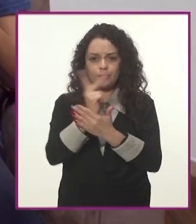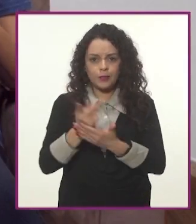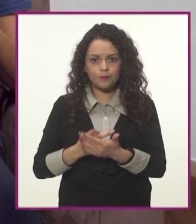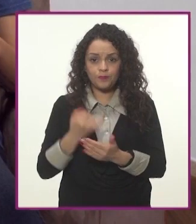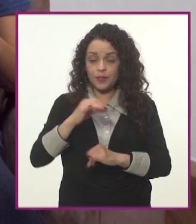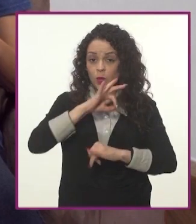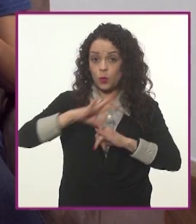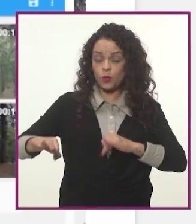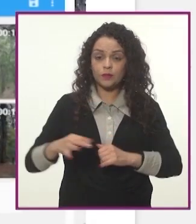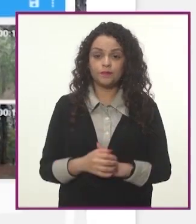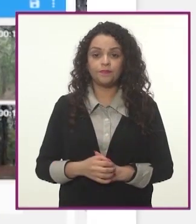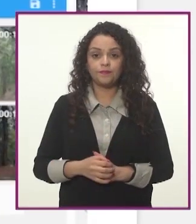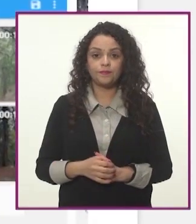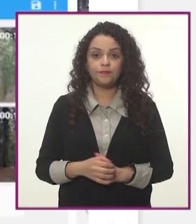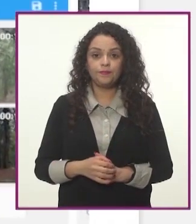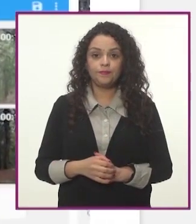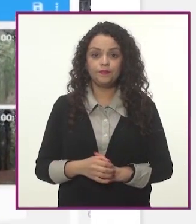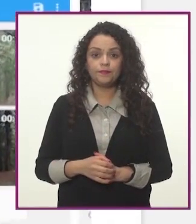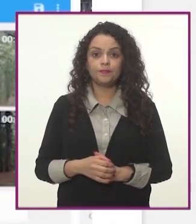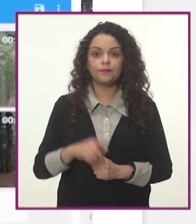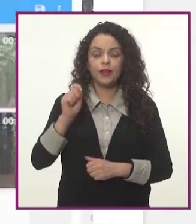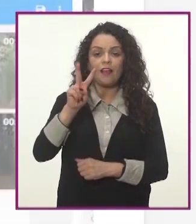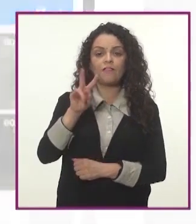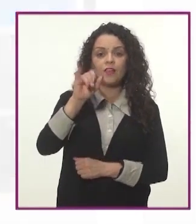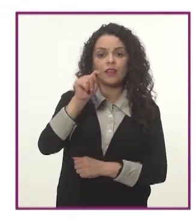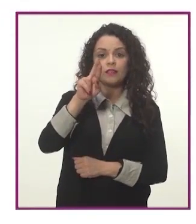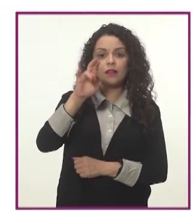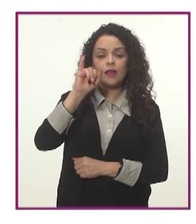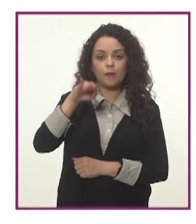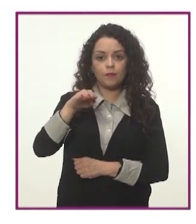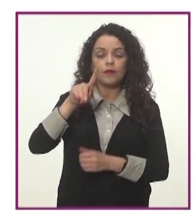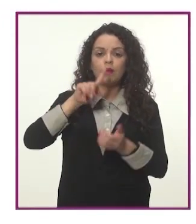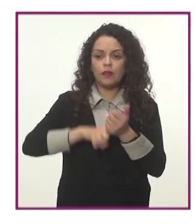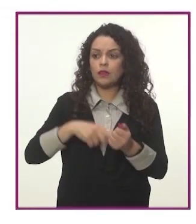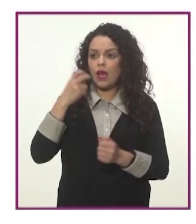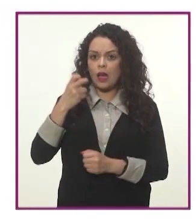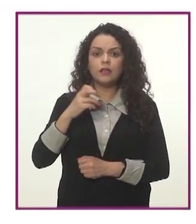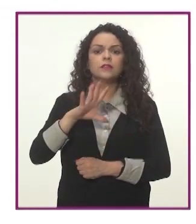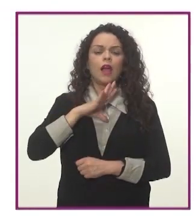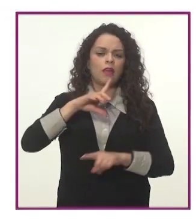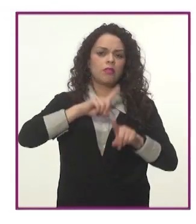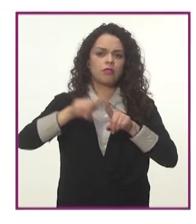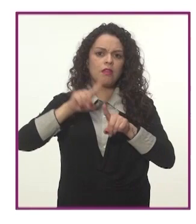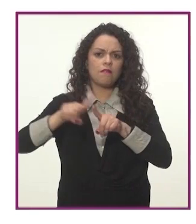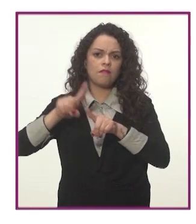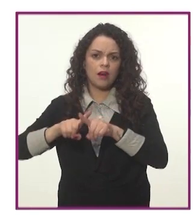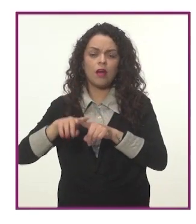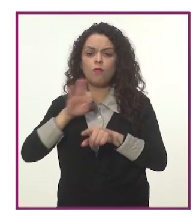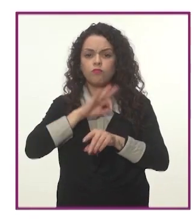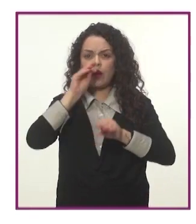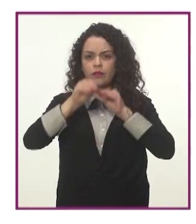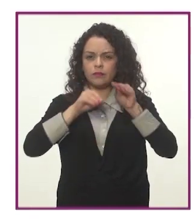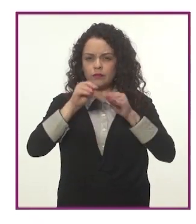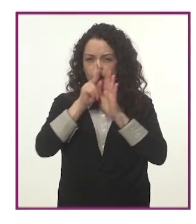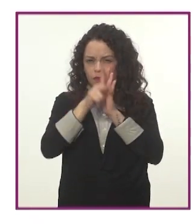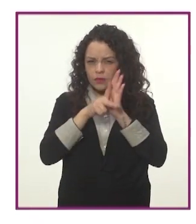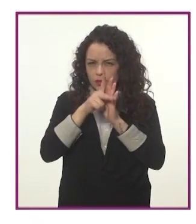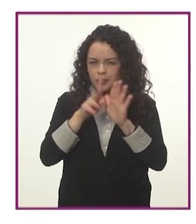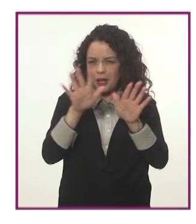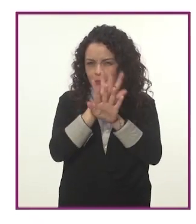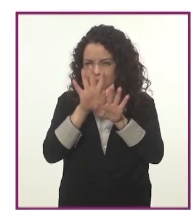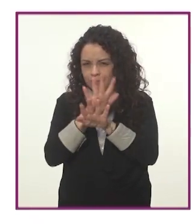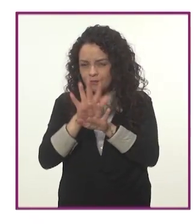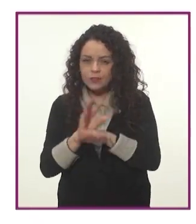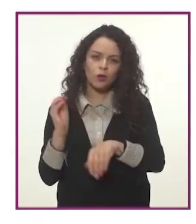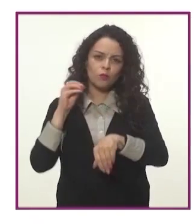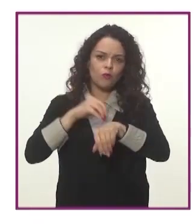último, Bitrim, que es una aplicación alternativa que presenta herramientas diferentes para aplicar efectos sobre los videos y añadir